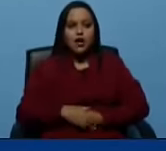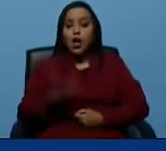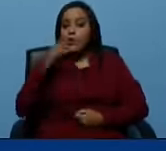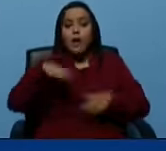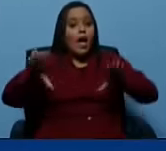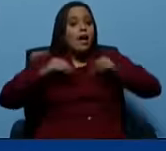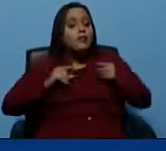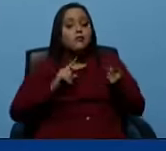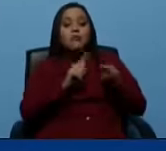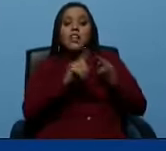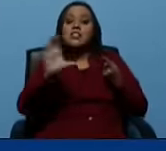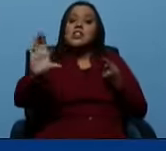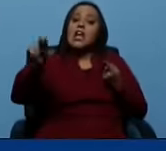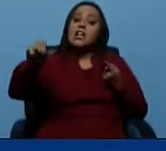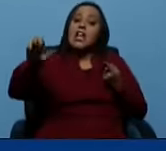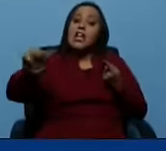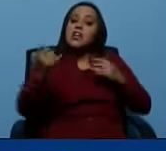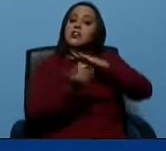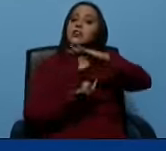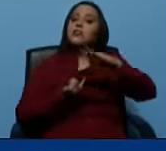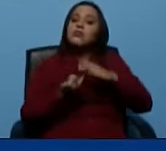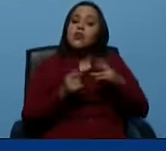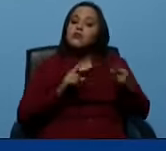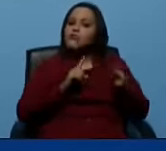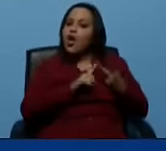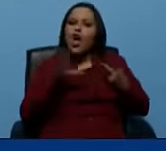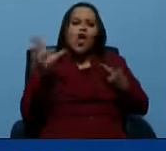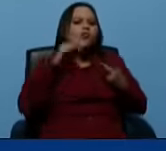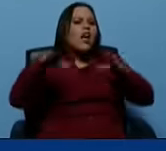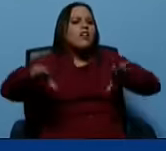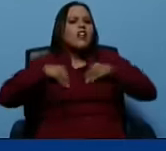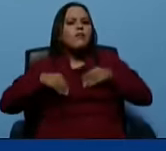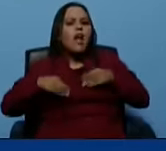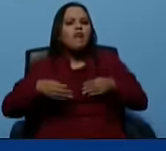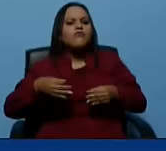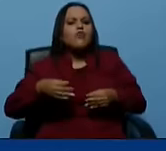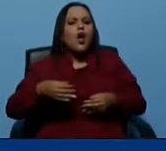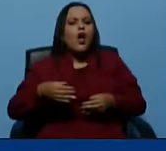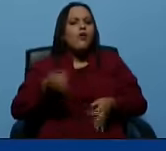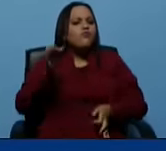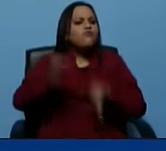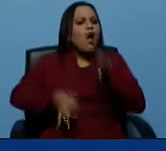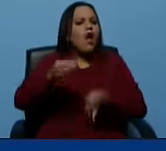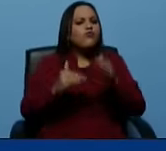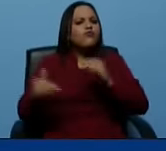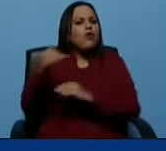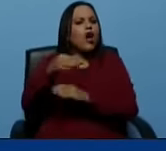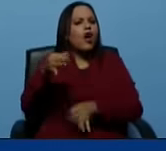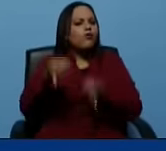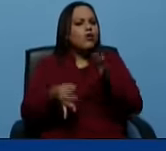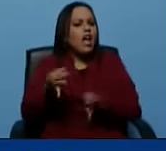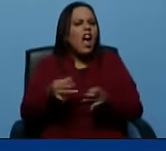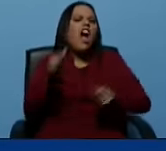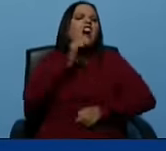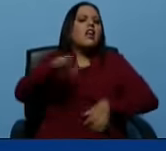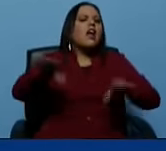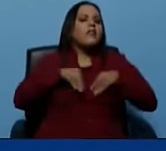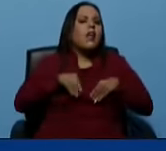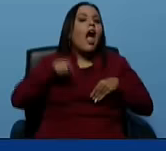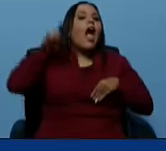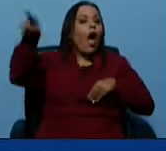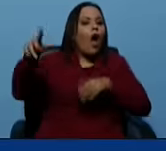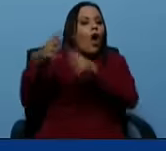CNE como institución, no reconoce al Tribunal Supremo. ¿A quién reconoce? ¿Al gobierno de los Estados Unidos?